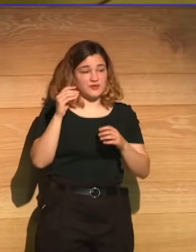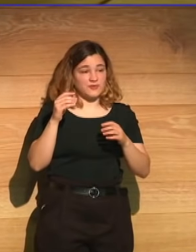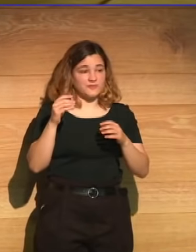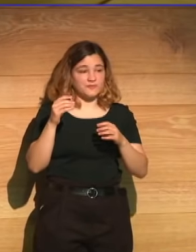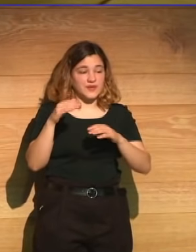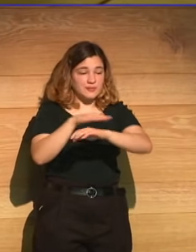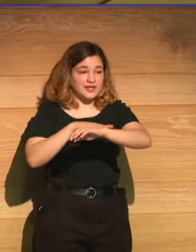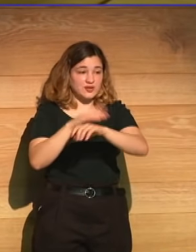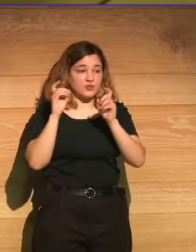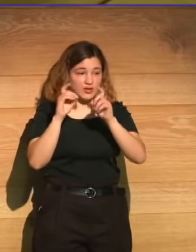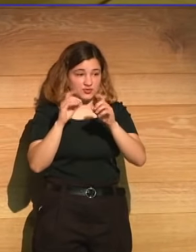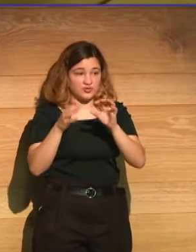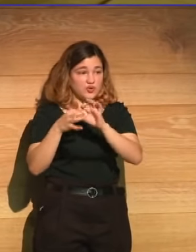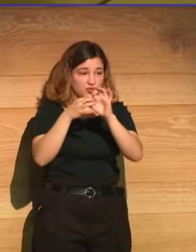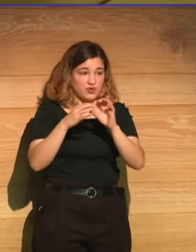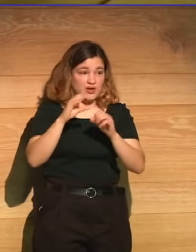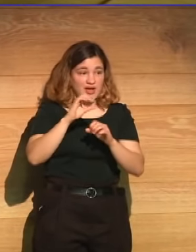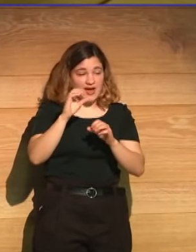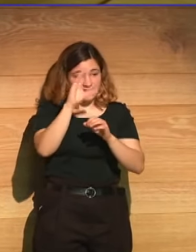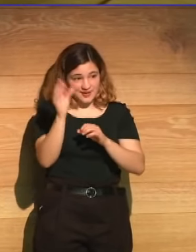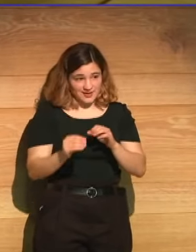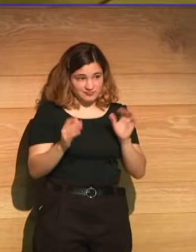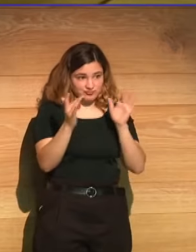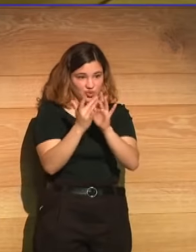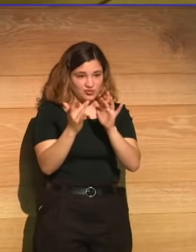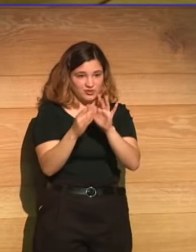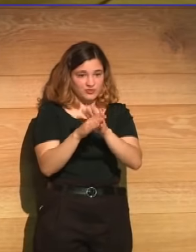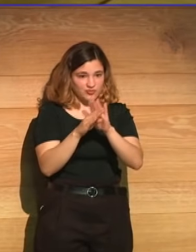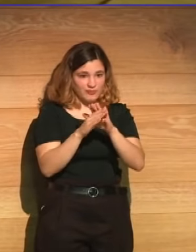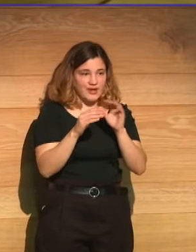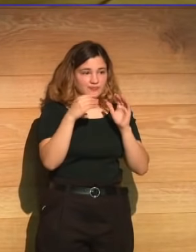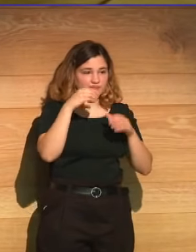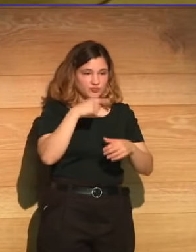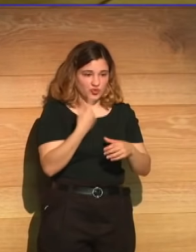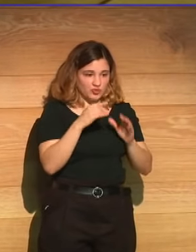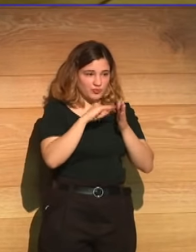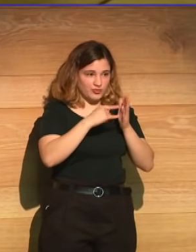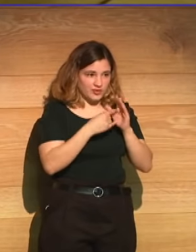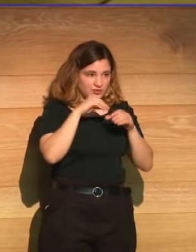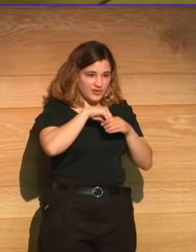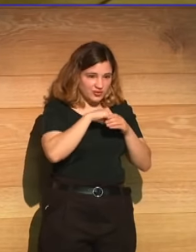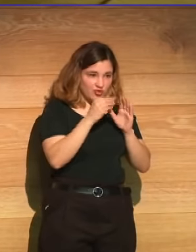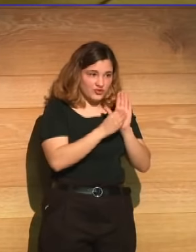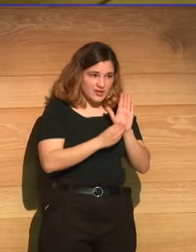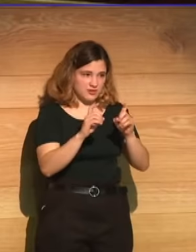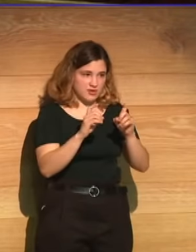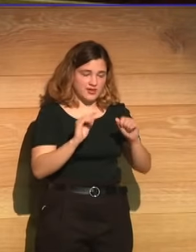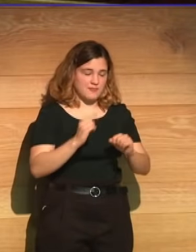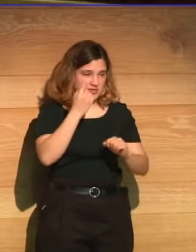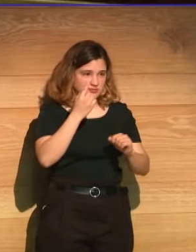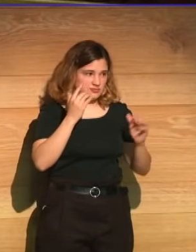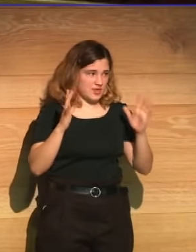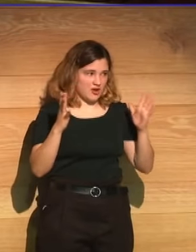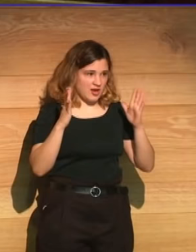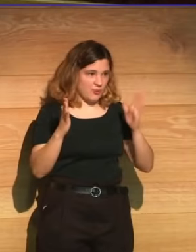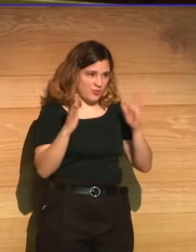Africana, precisamente para darle todavía más divulgación a nuestros contenidos y que puedan utilizar sus propias plataformas. Estamos